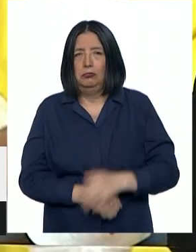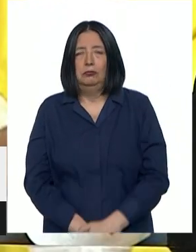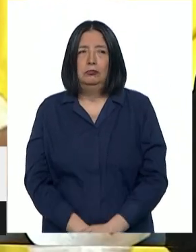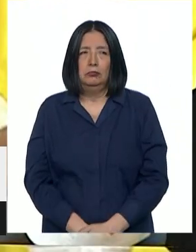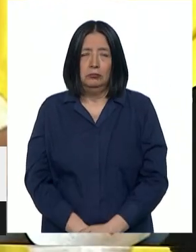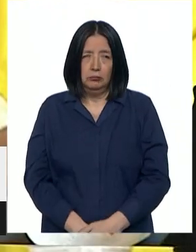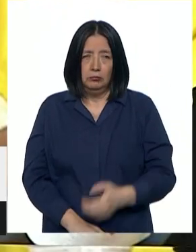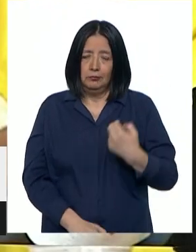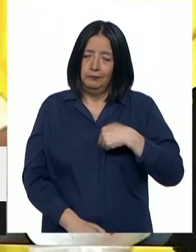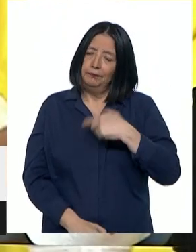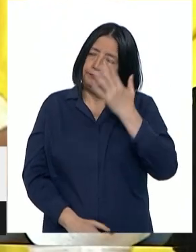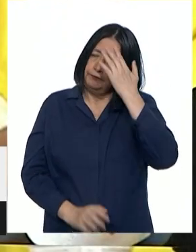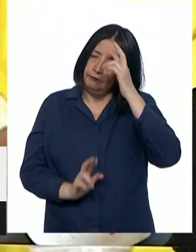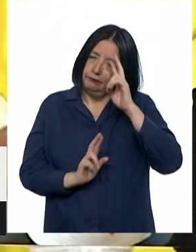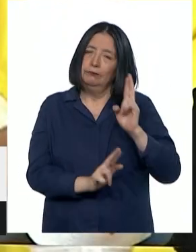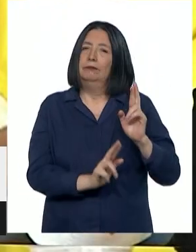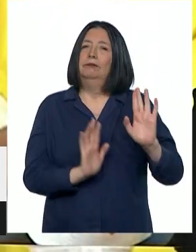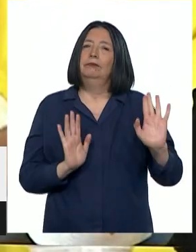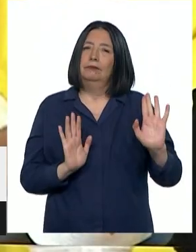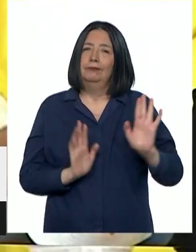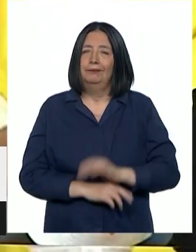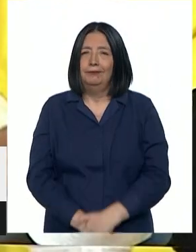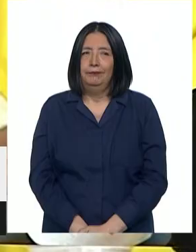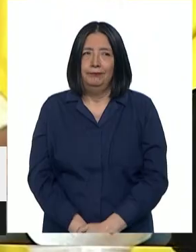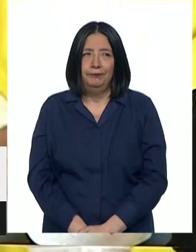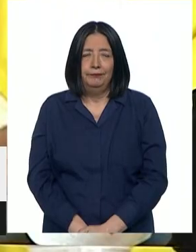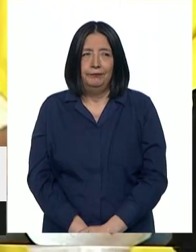y tenemos que saber respetar.